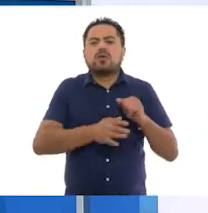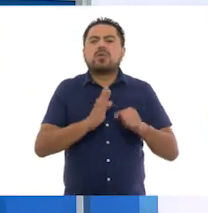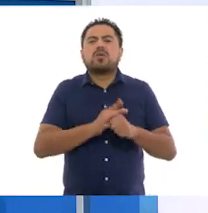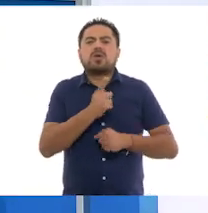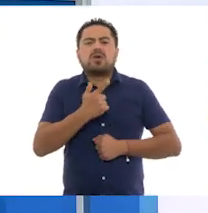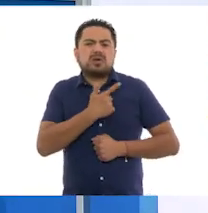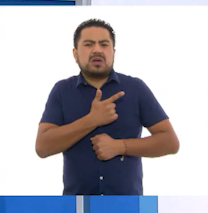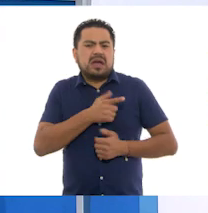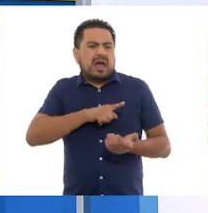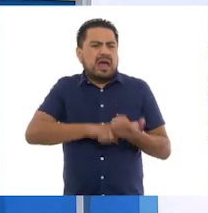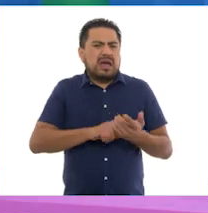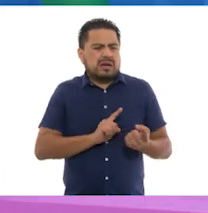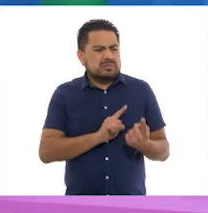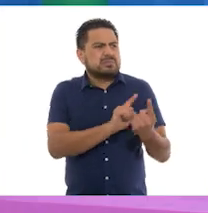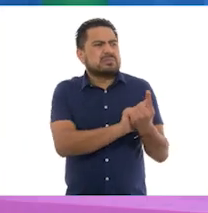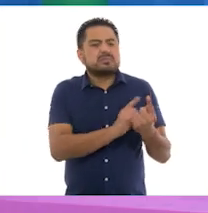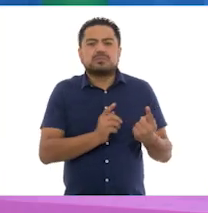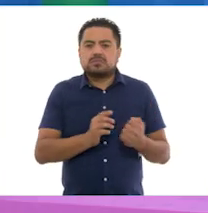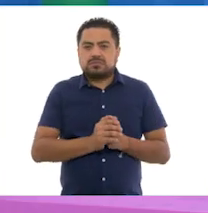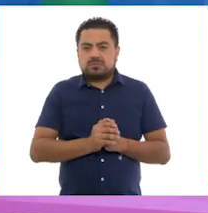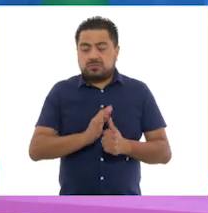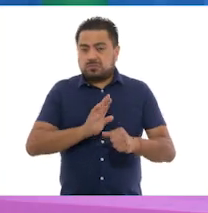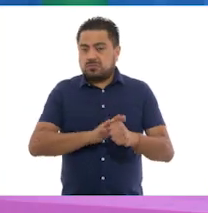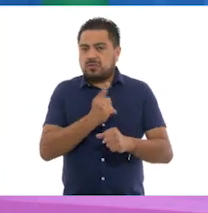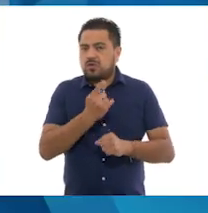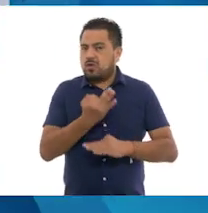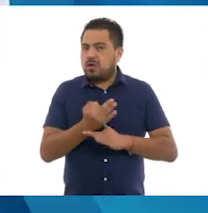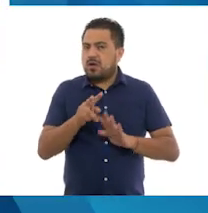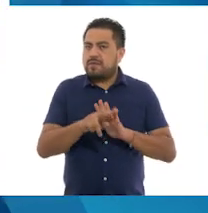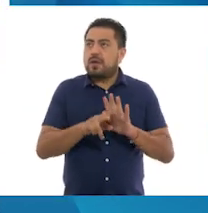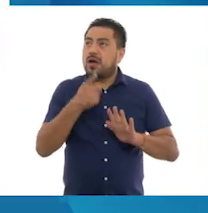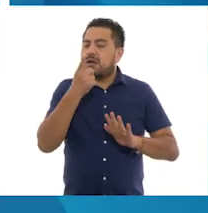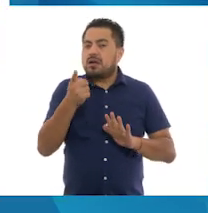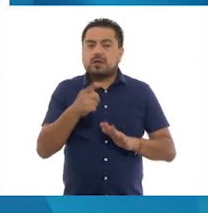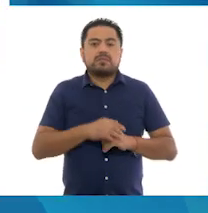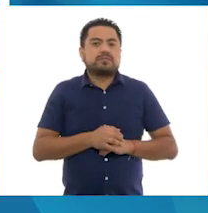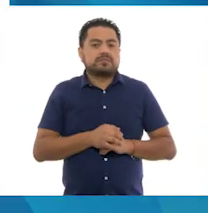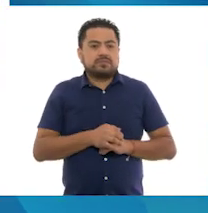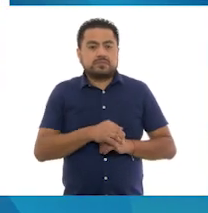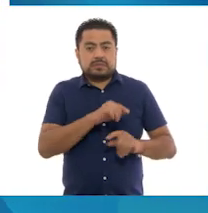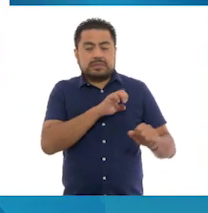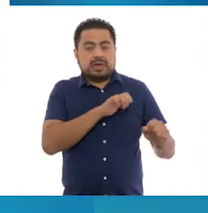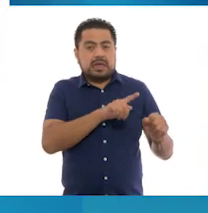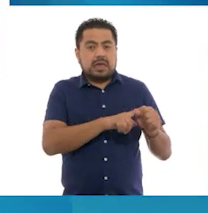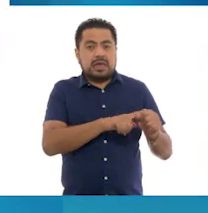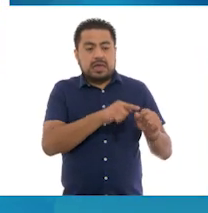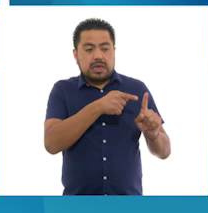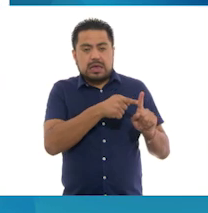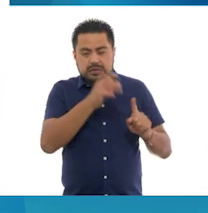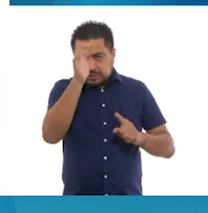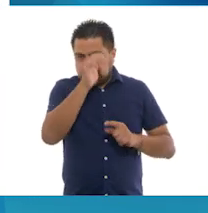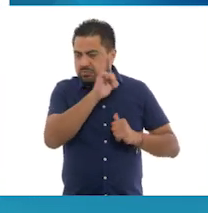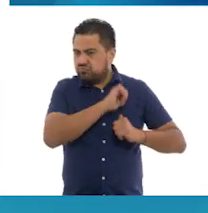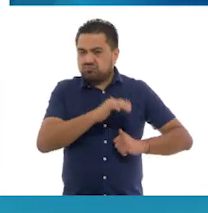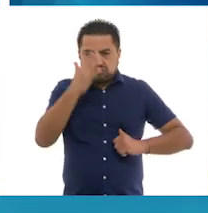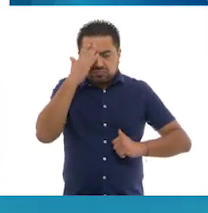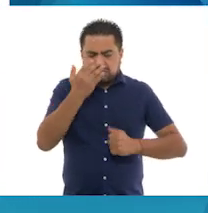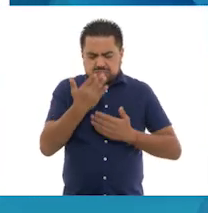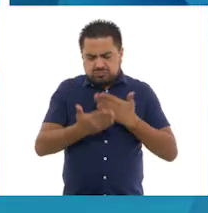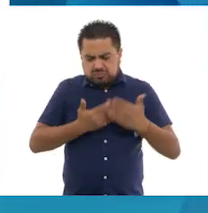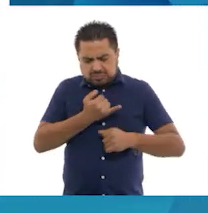entrevistaríamos a un paleontólogo? Ah, pues porque, como dice el video, la paleontología y la geología son ciencias encargadas de